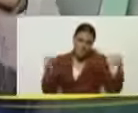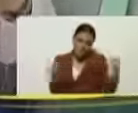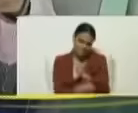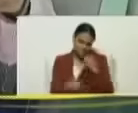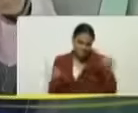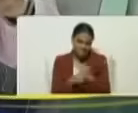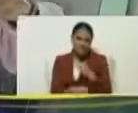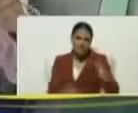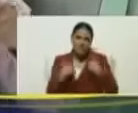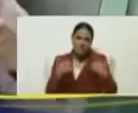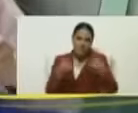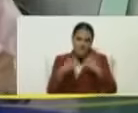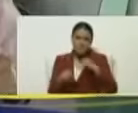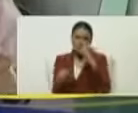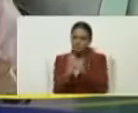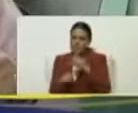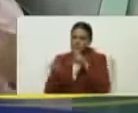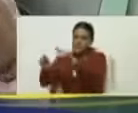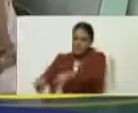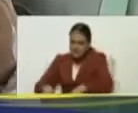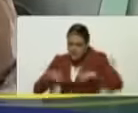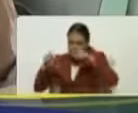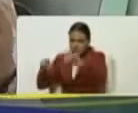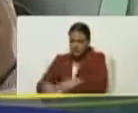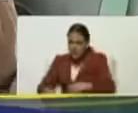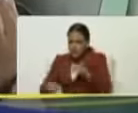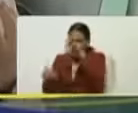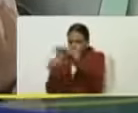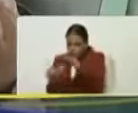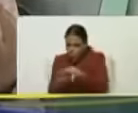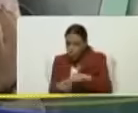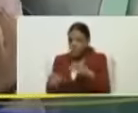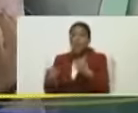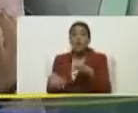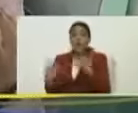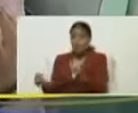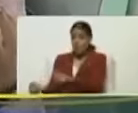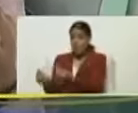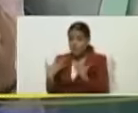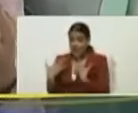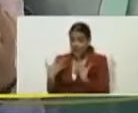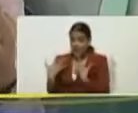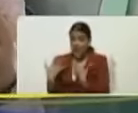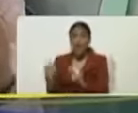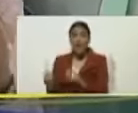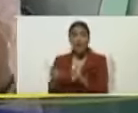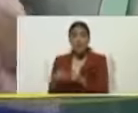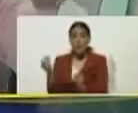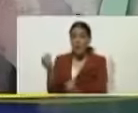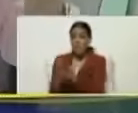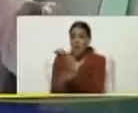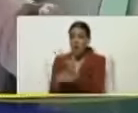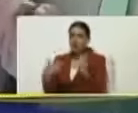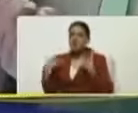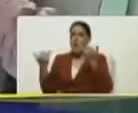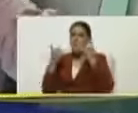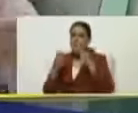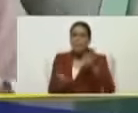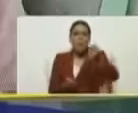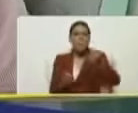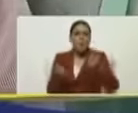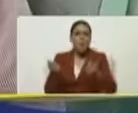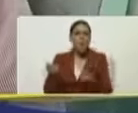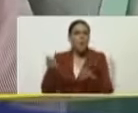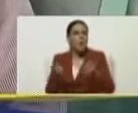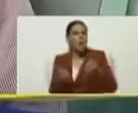Cuando uno produce la tierra. Y la papa que te da la tierra, tienes el camión para llevarlo allá donde lo vas a